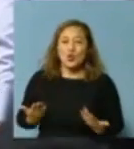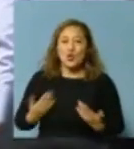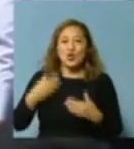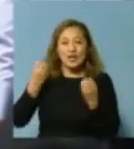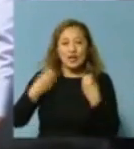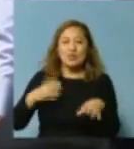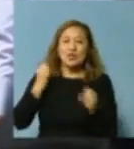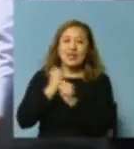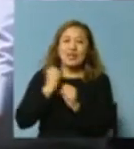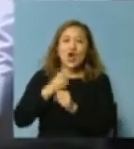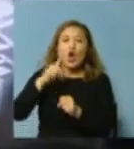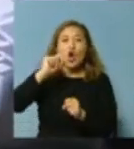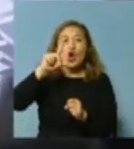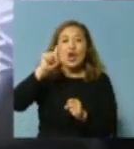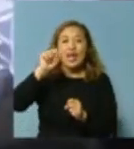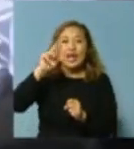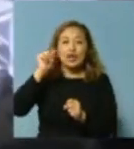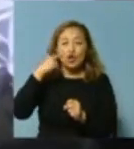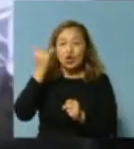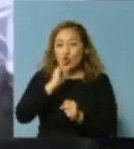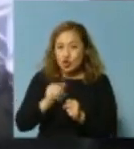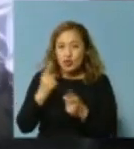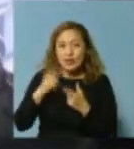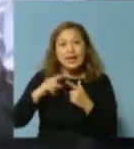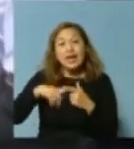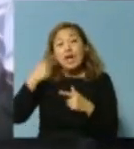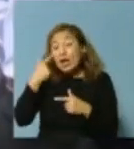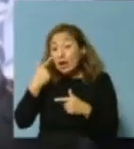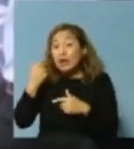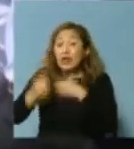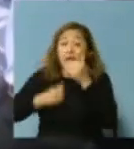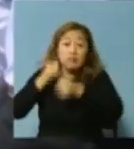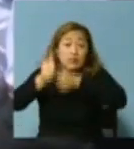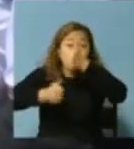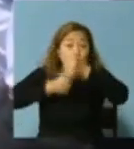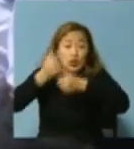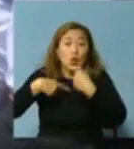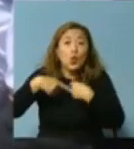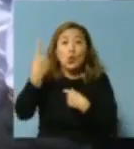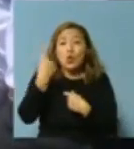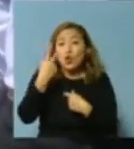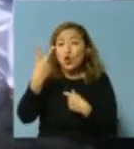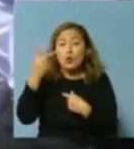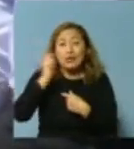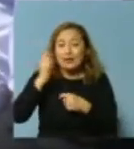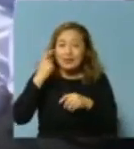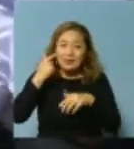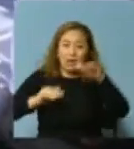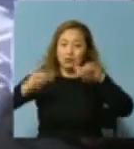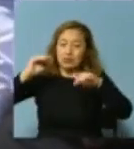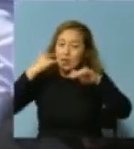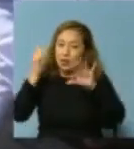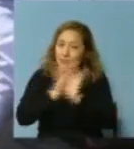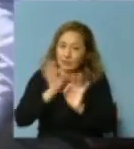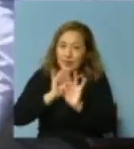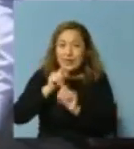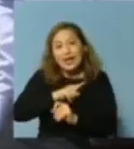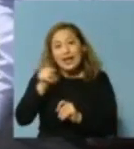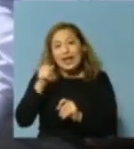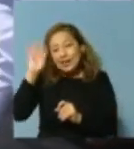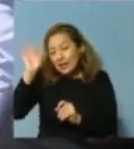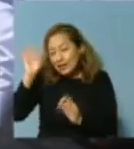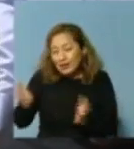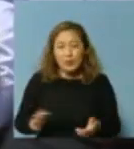está funcionando Laro, está funcionando bien, hemos tenido que hacer pruebas, hubo un mes, dos meses, pero ya está equilibrado, así que ya vamos